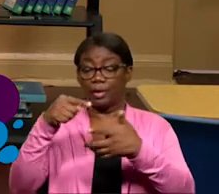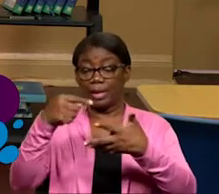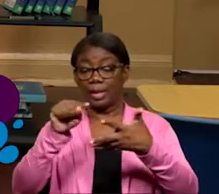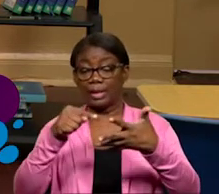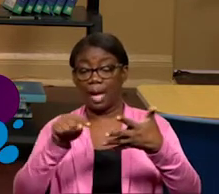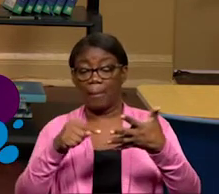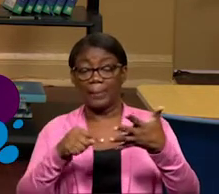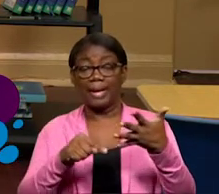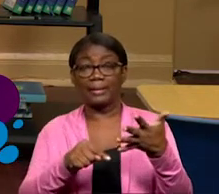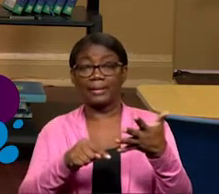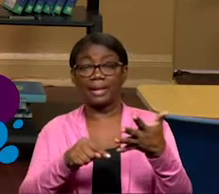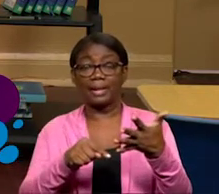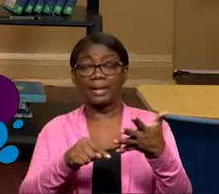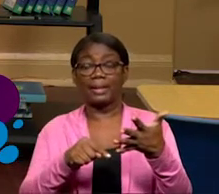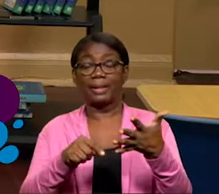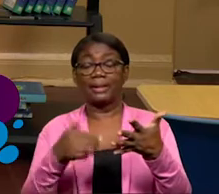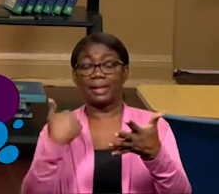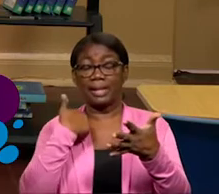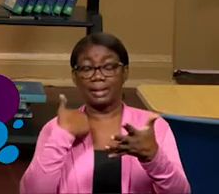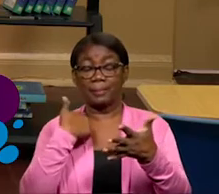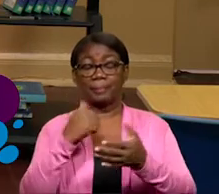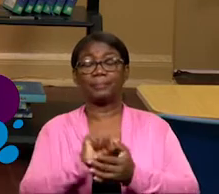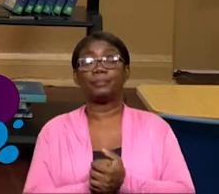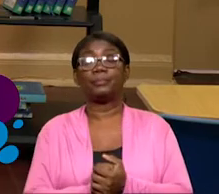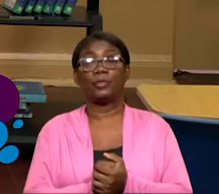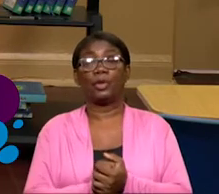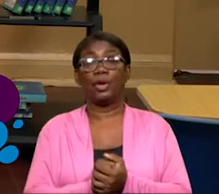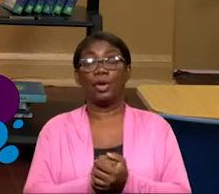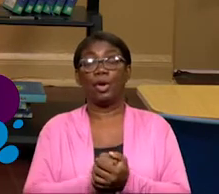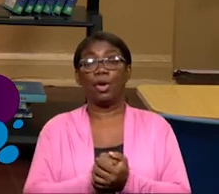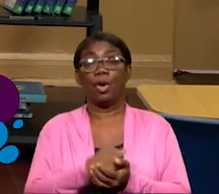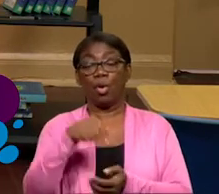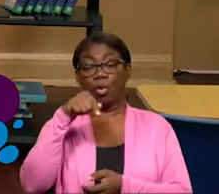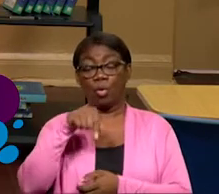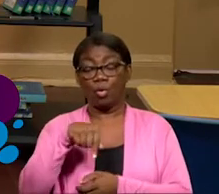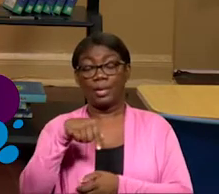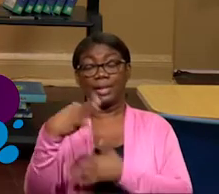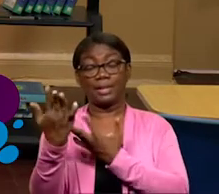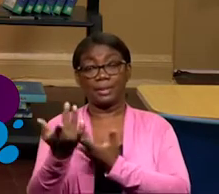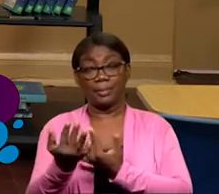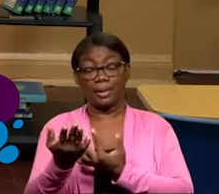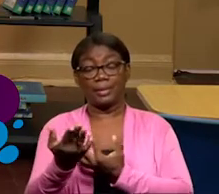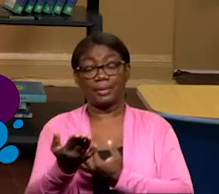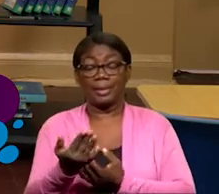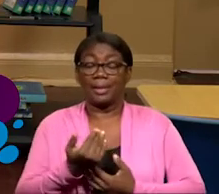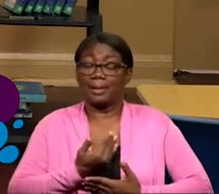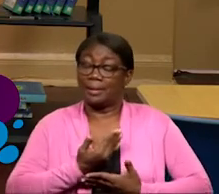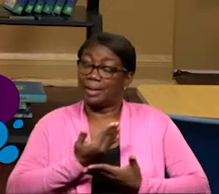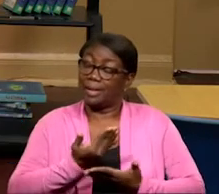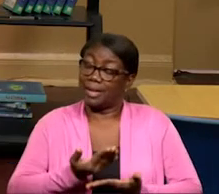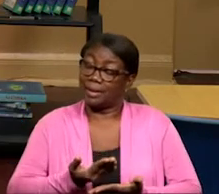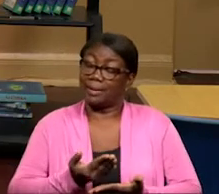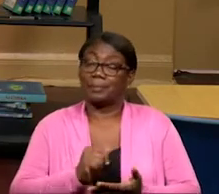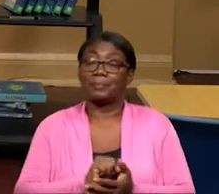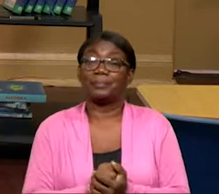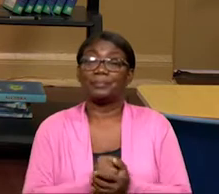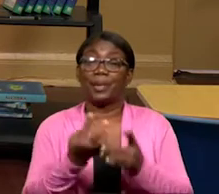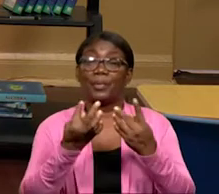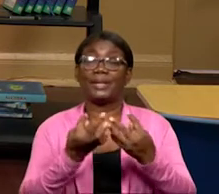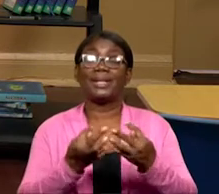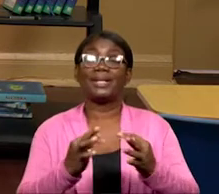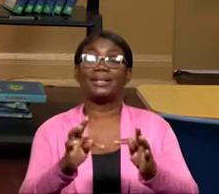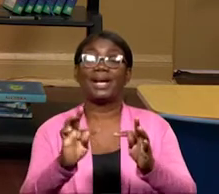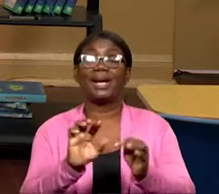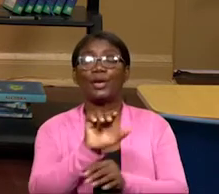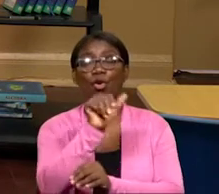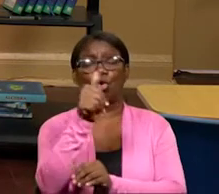constituyen esas tecnologías. Así que el día de hoy espero que les agrade. Vamos a tratar